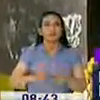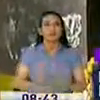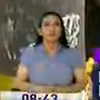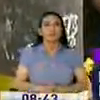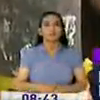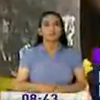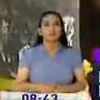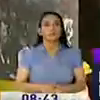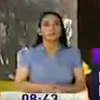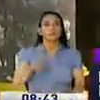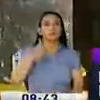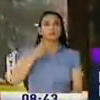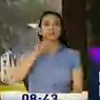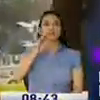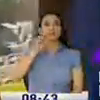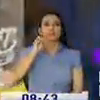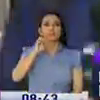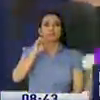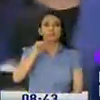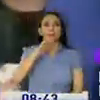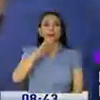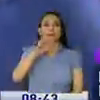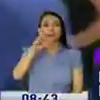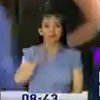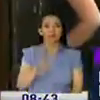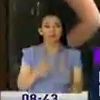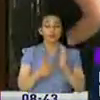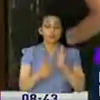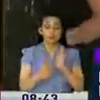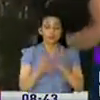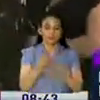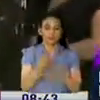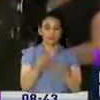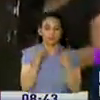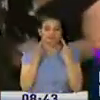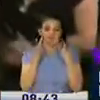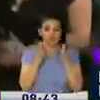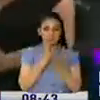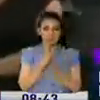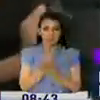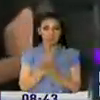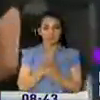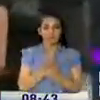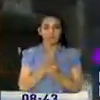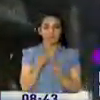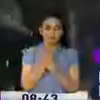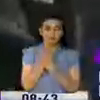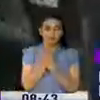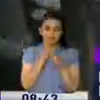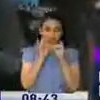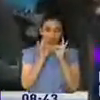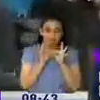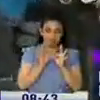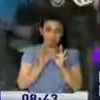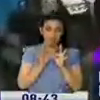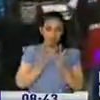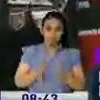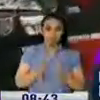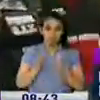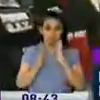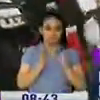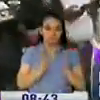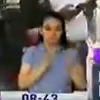el sector de Chimbacalle. Es que nosotros queremos darles a informar, como ustedes ya lo han mencionado, precisamente los trabajos que se están realizando en intervención a estos